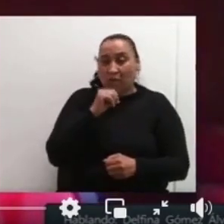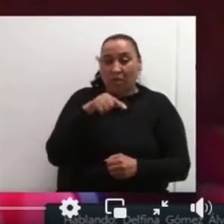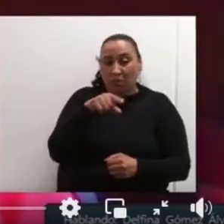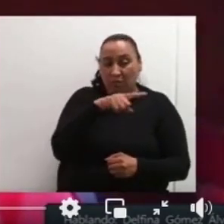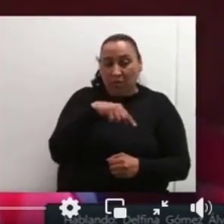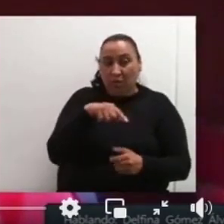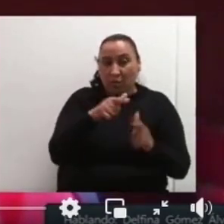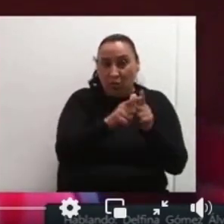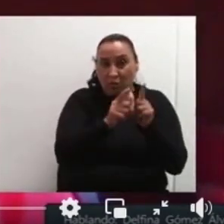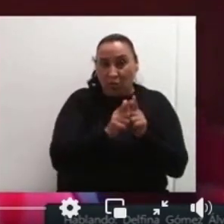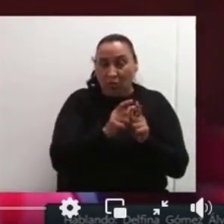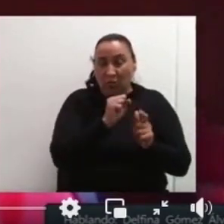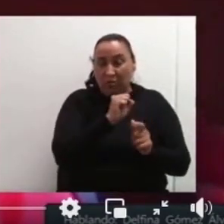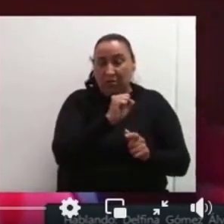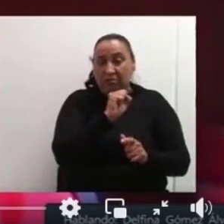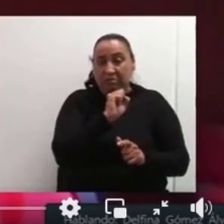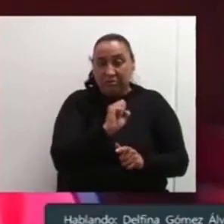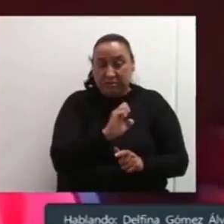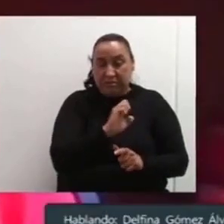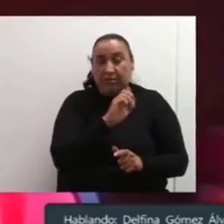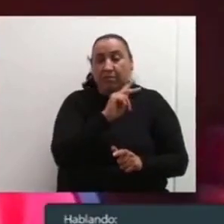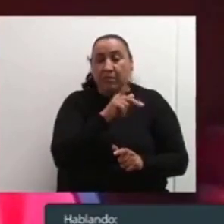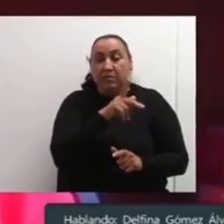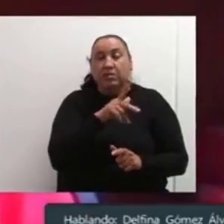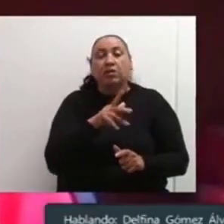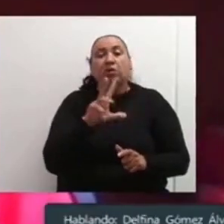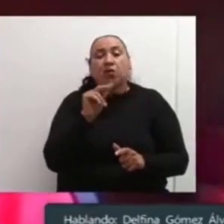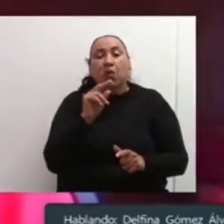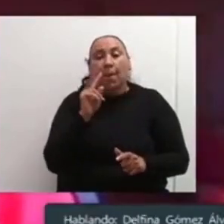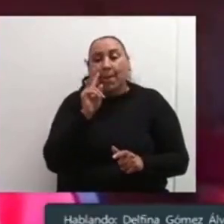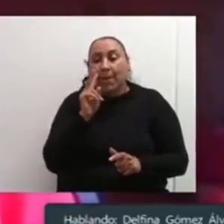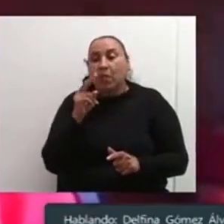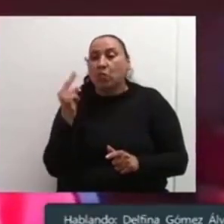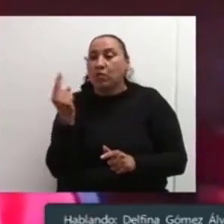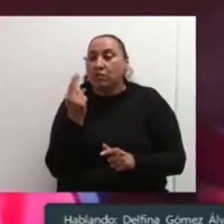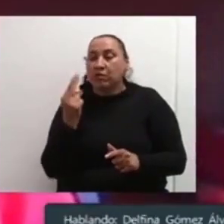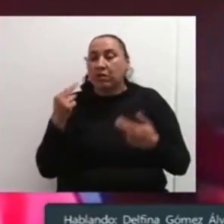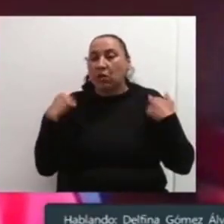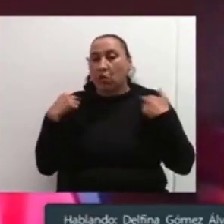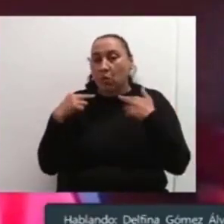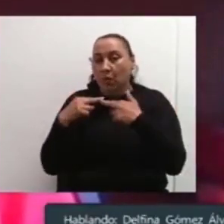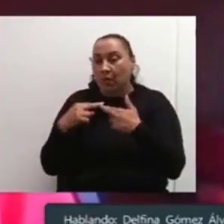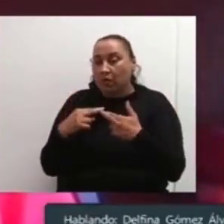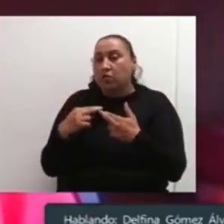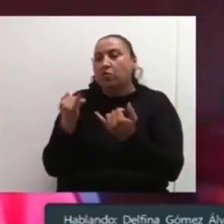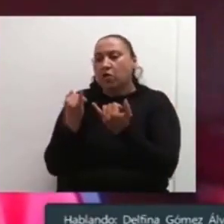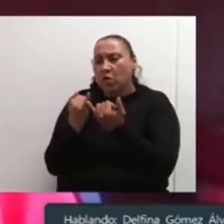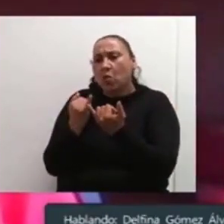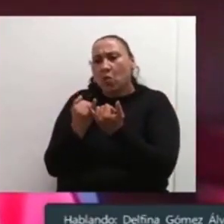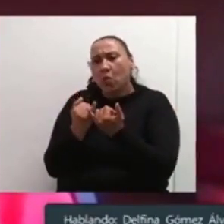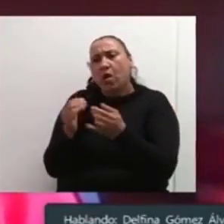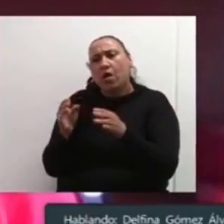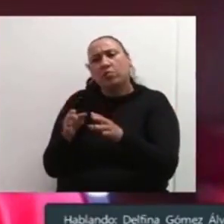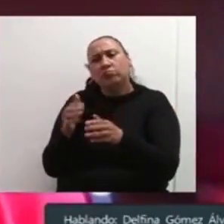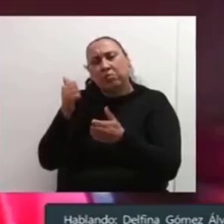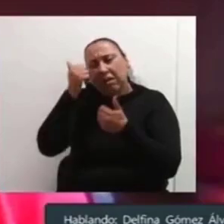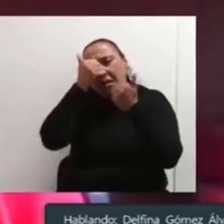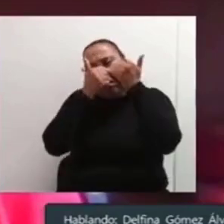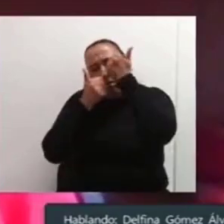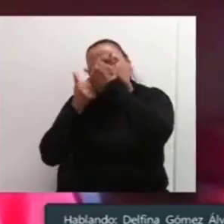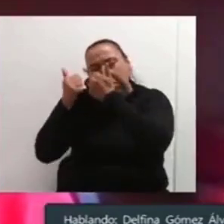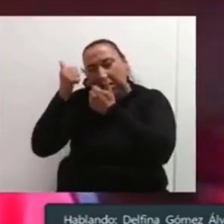y si no tuvimos la oportunidad de escuchar sus necesidades porque no también sus críticas sus reflexiones